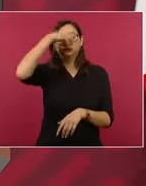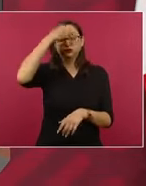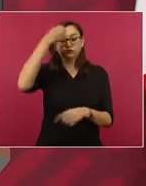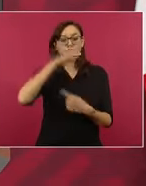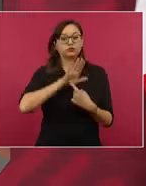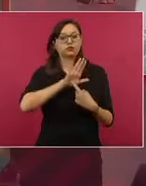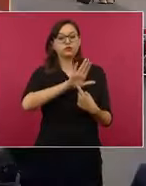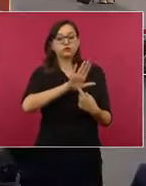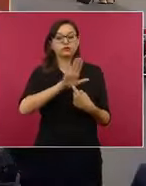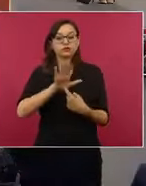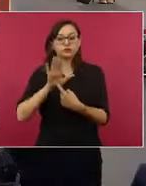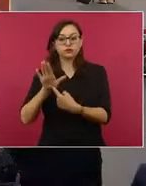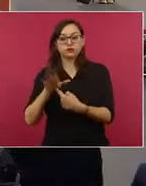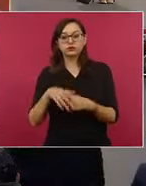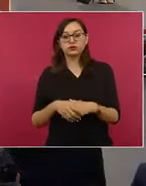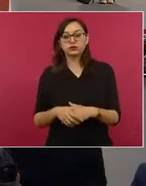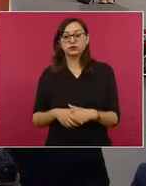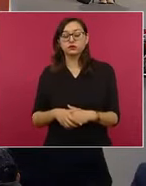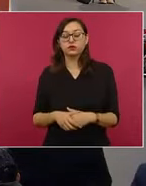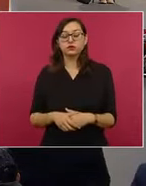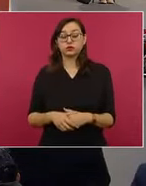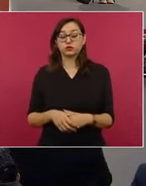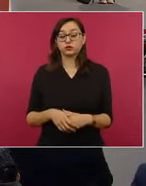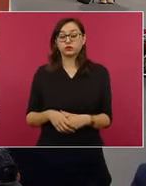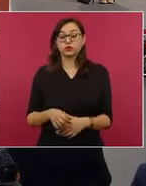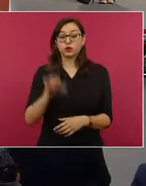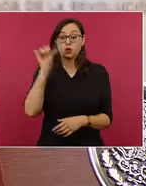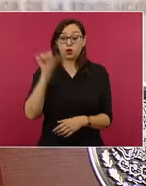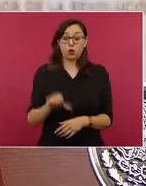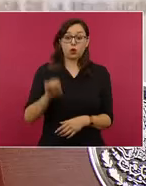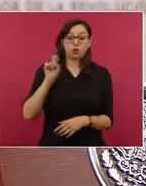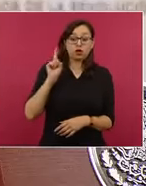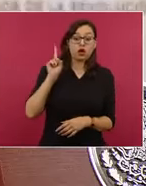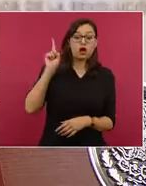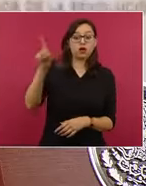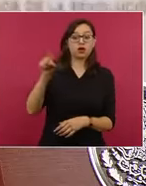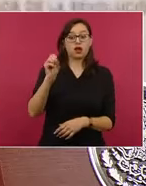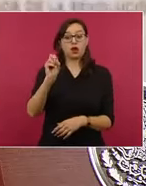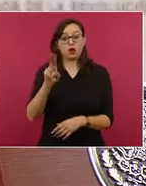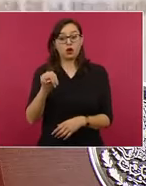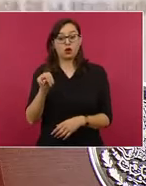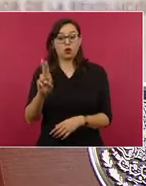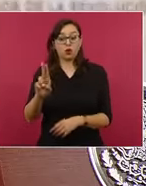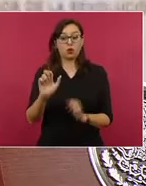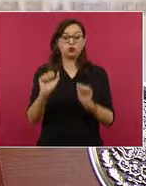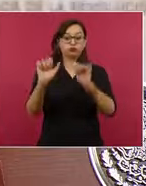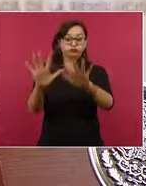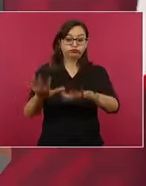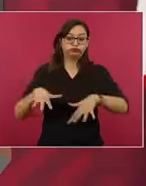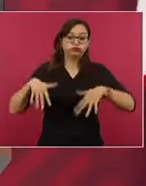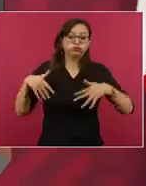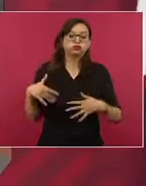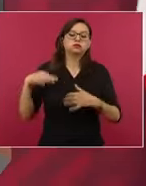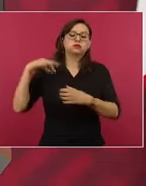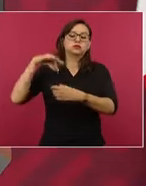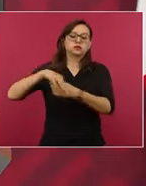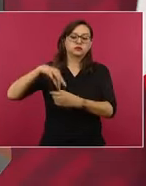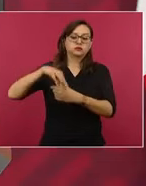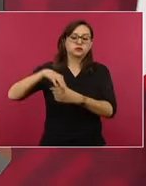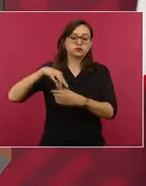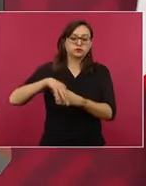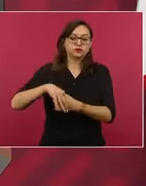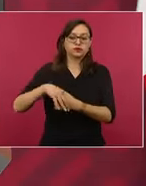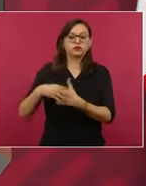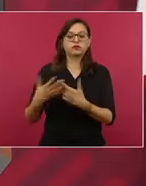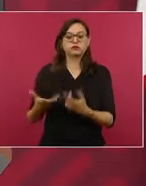Hoy se va a votar en la ONU, porque están proponiendo en el